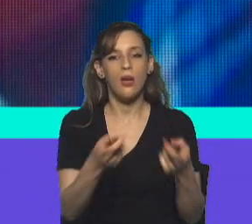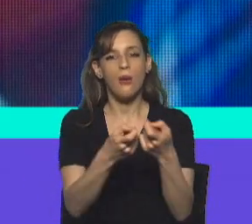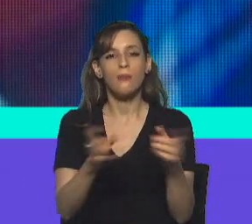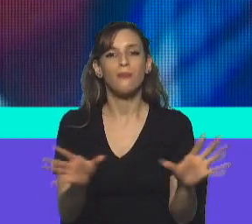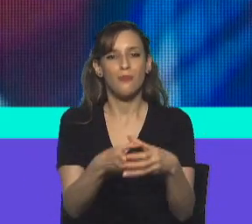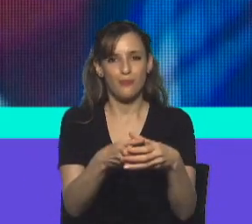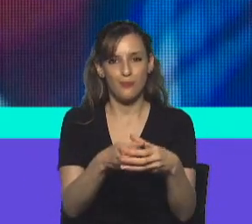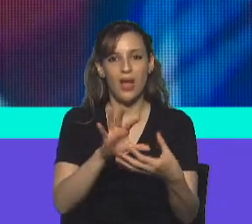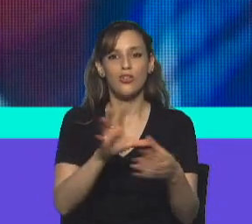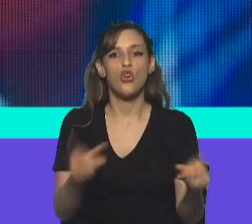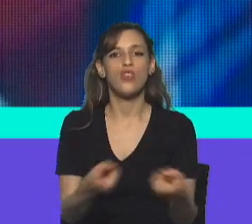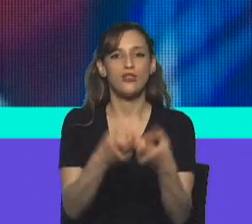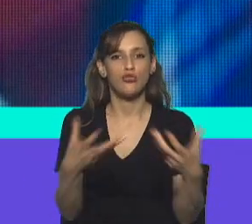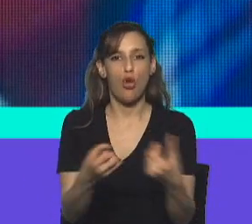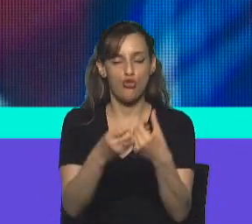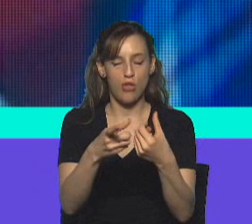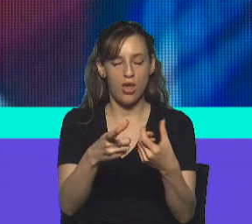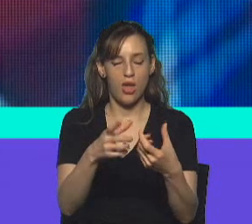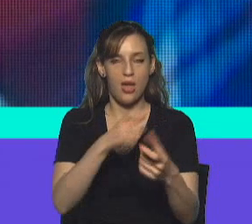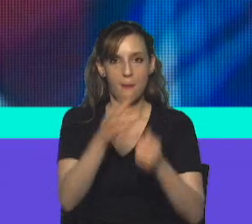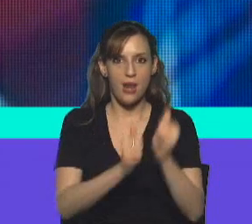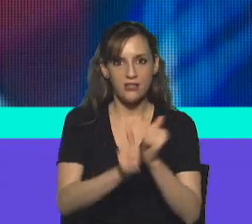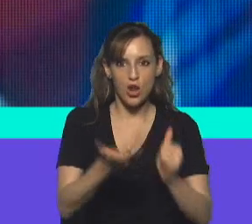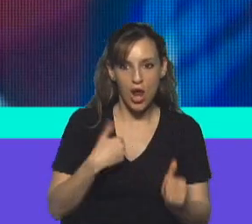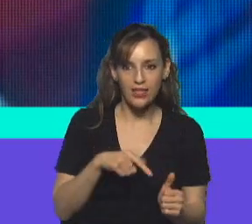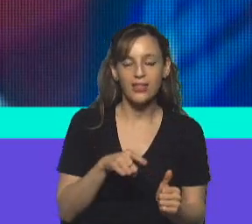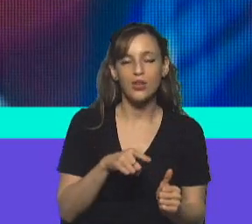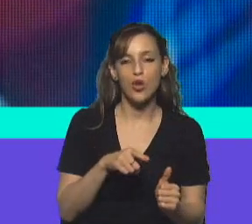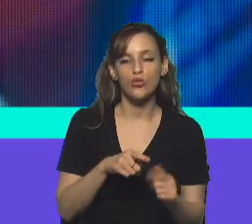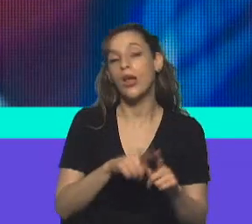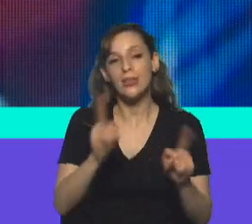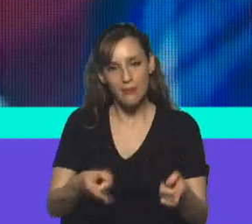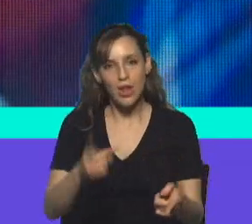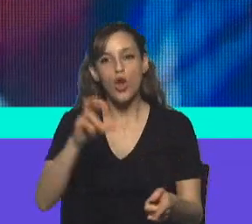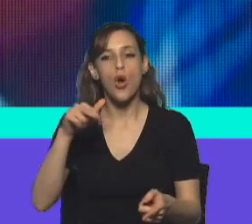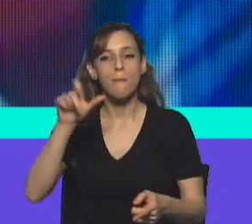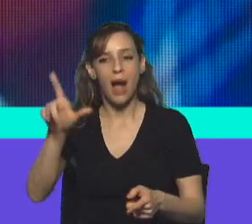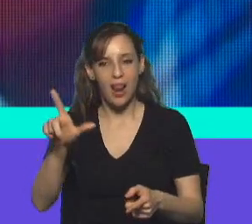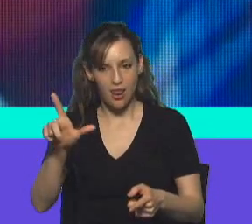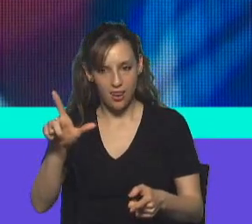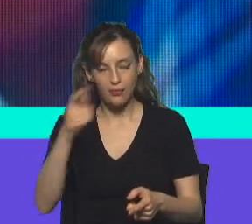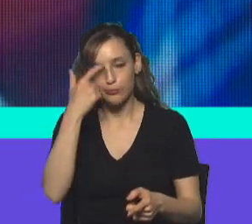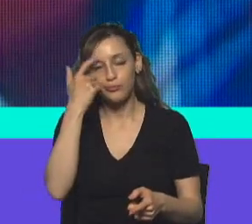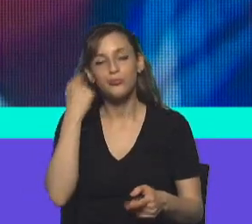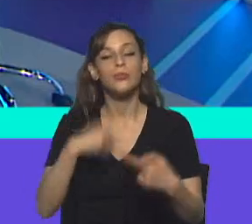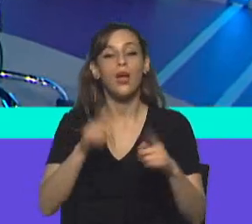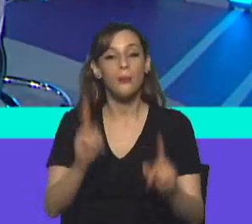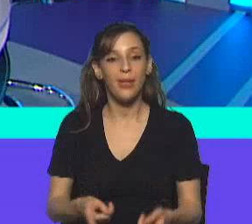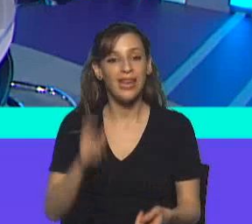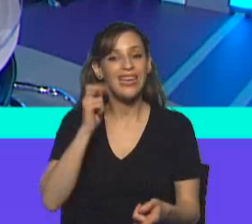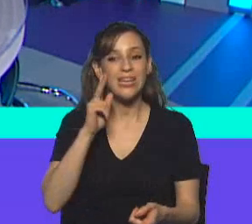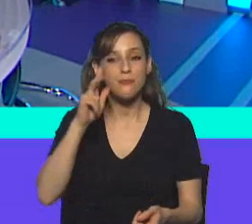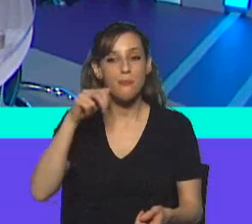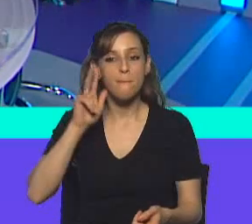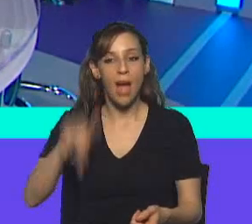que comentábamos la de copal también y el pronunciamiento tuvo el presidente de la cámara argentina de comercio mario grinman todos